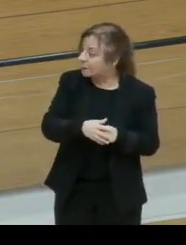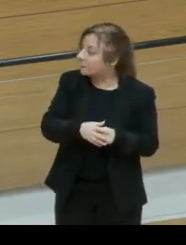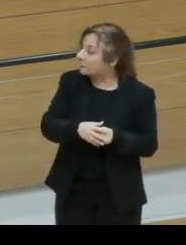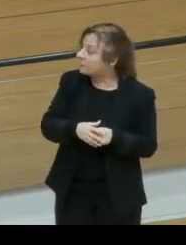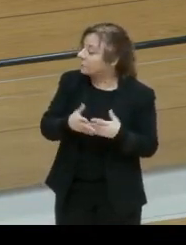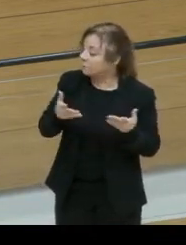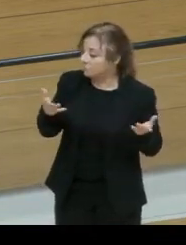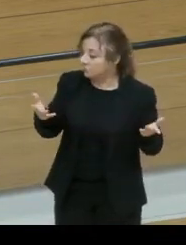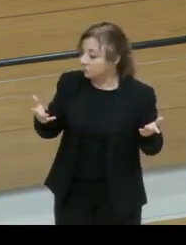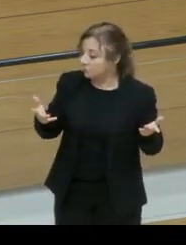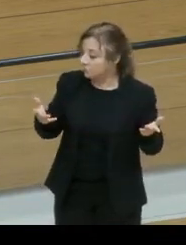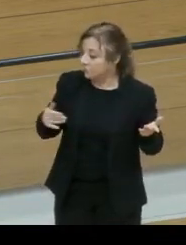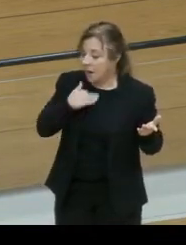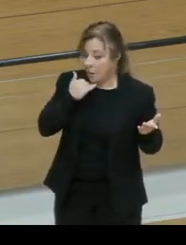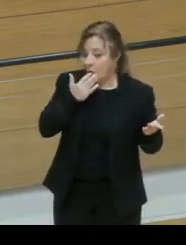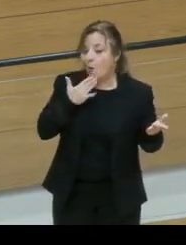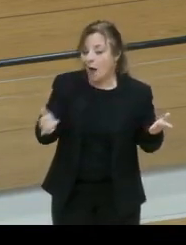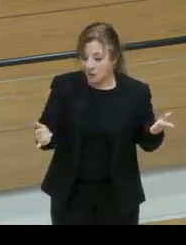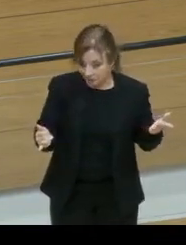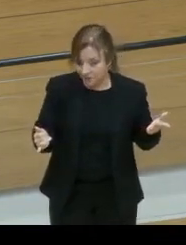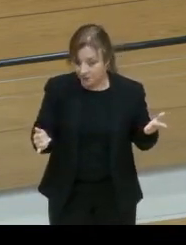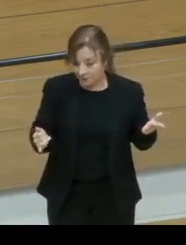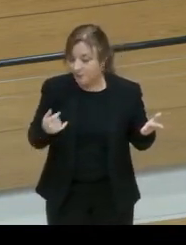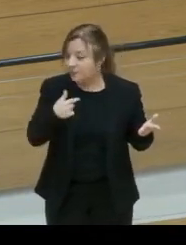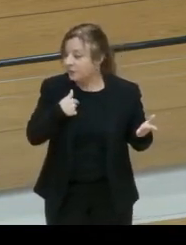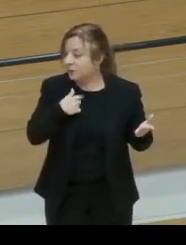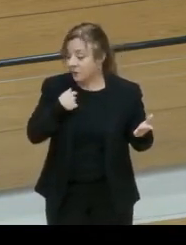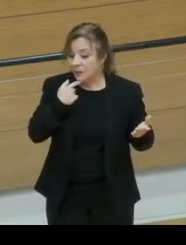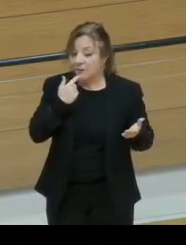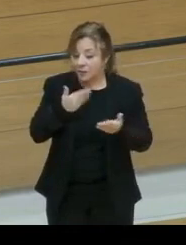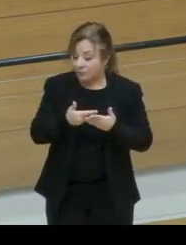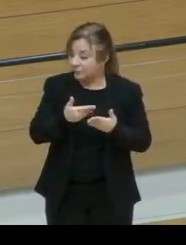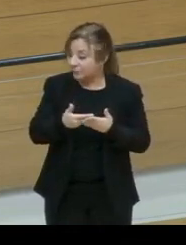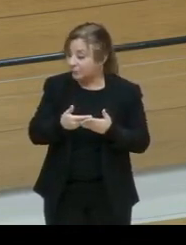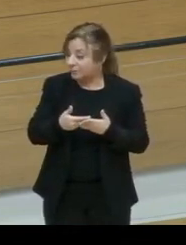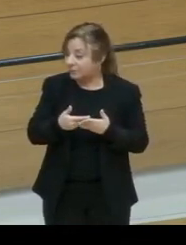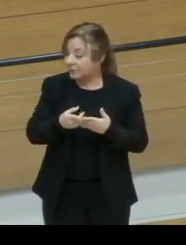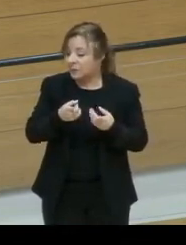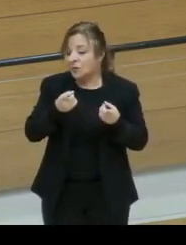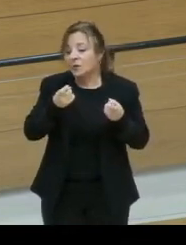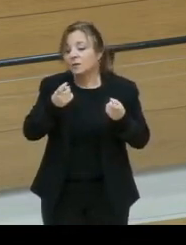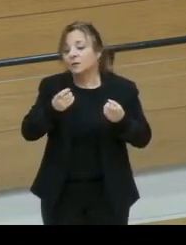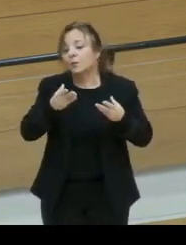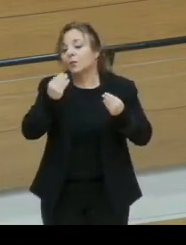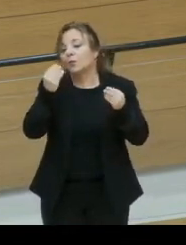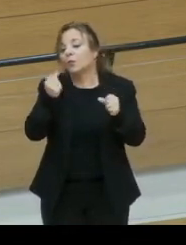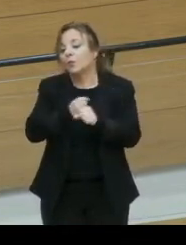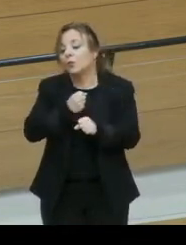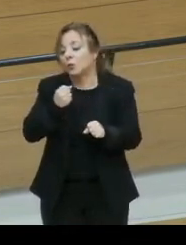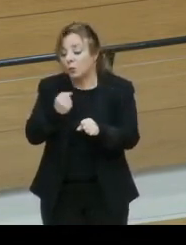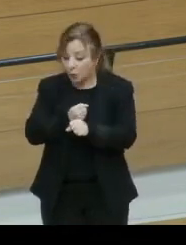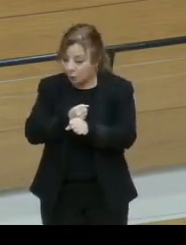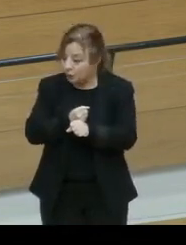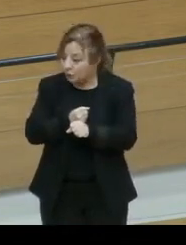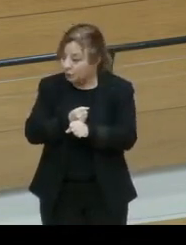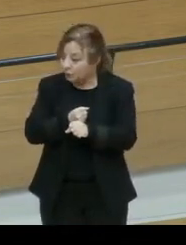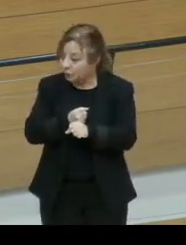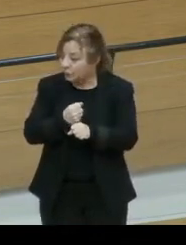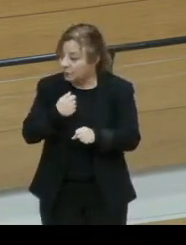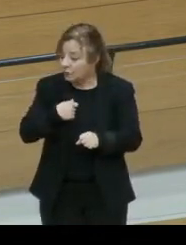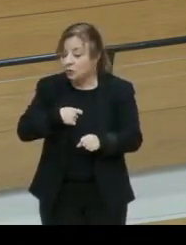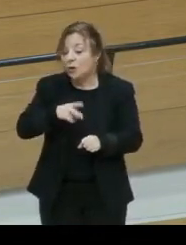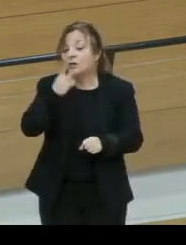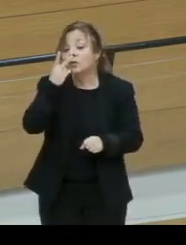Por lo tanto, esto es algo guay, pero os quiero dejar en constancia que necesita mucho trabajo. Yo voy por el segundo año de